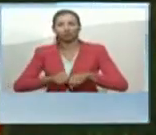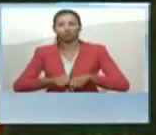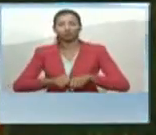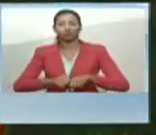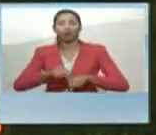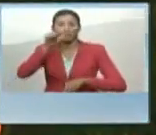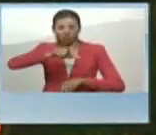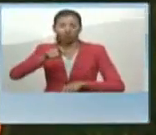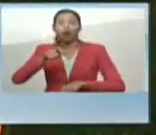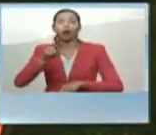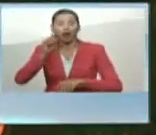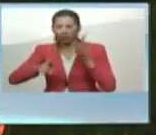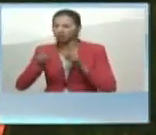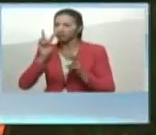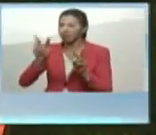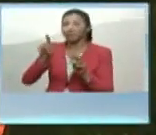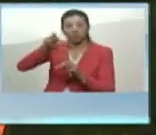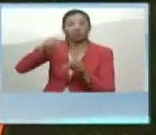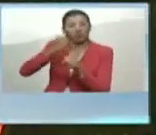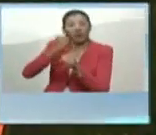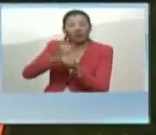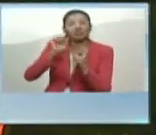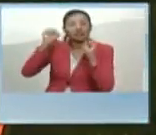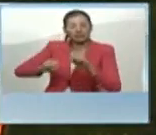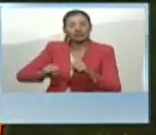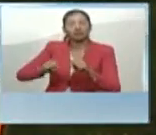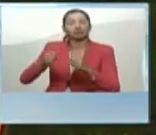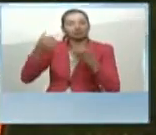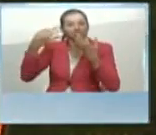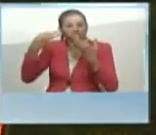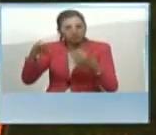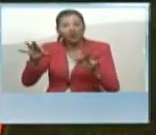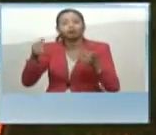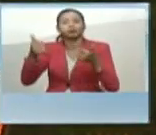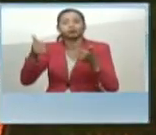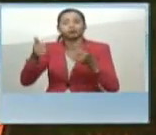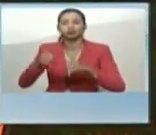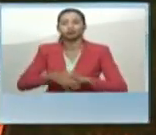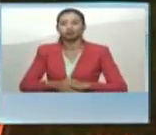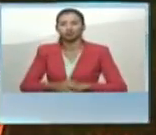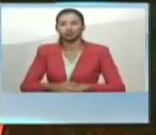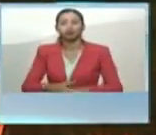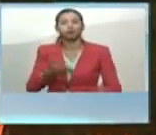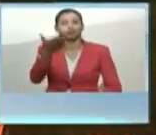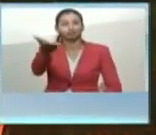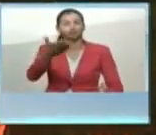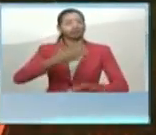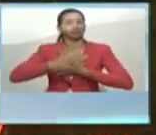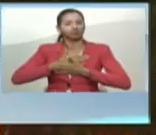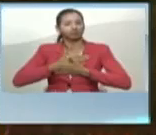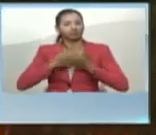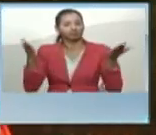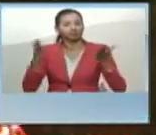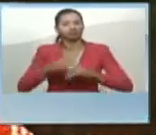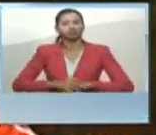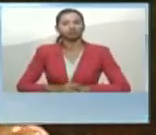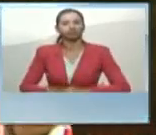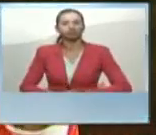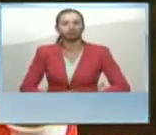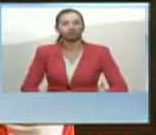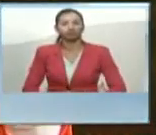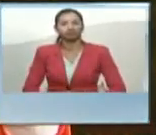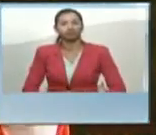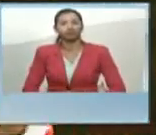gente que trabaja, sin lugar a dudas. Muy bien, aquí tengo mi mano. Pero nosotros tenemos que ir con